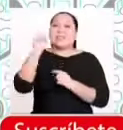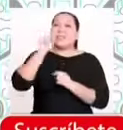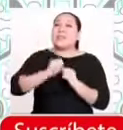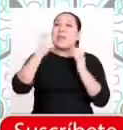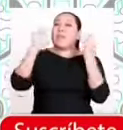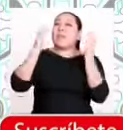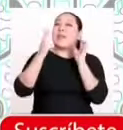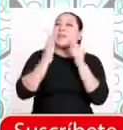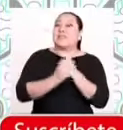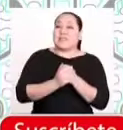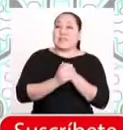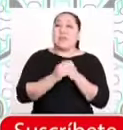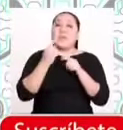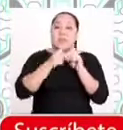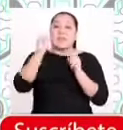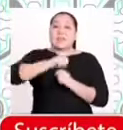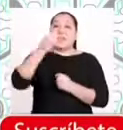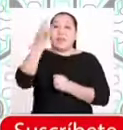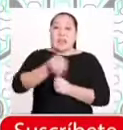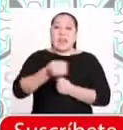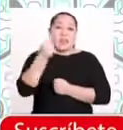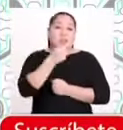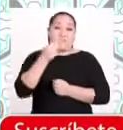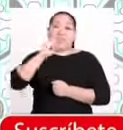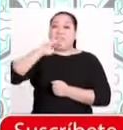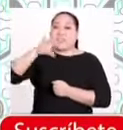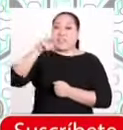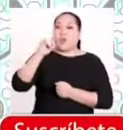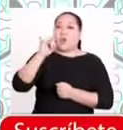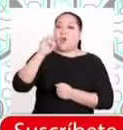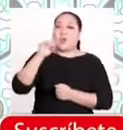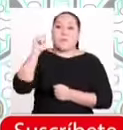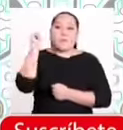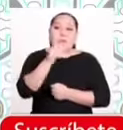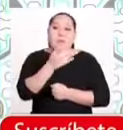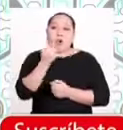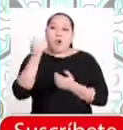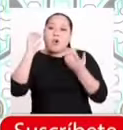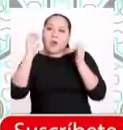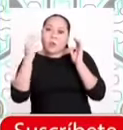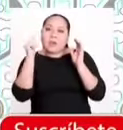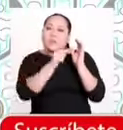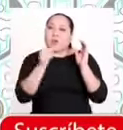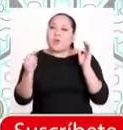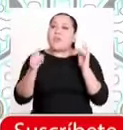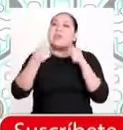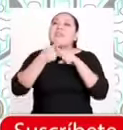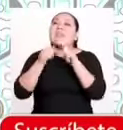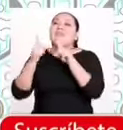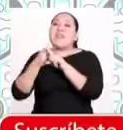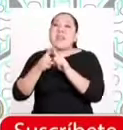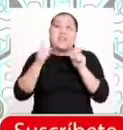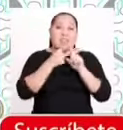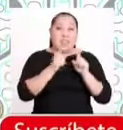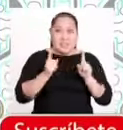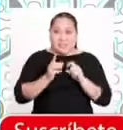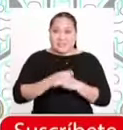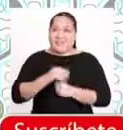parecidos. Y es verdad lo que dice Cubby. En ese caso es mejor hacer la comparación a partir de las diferencias.